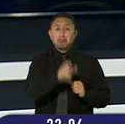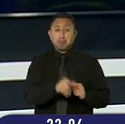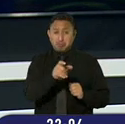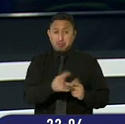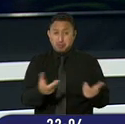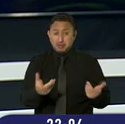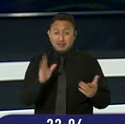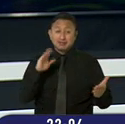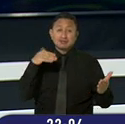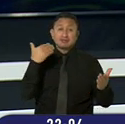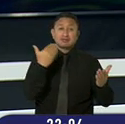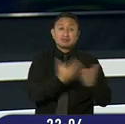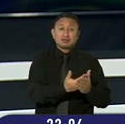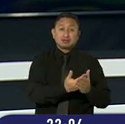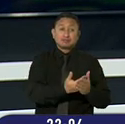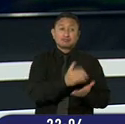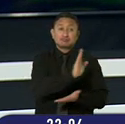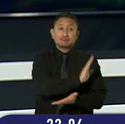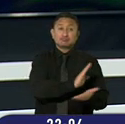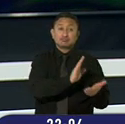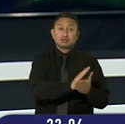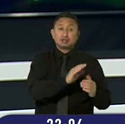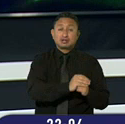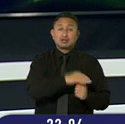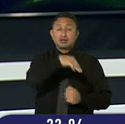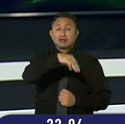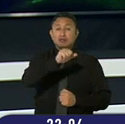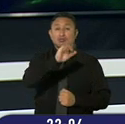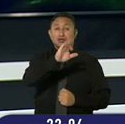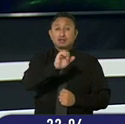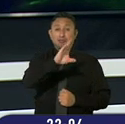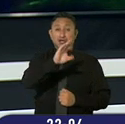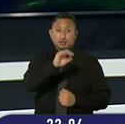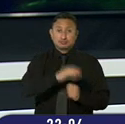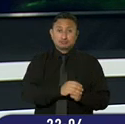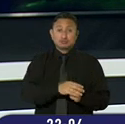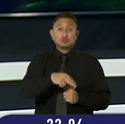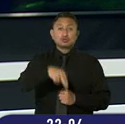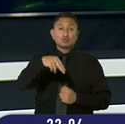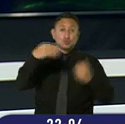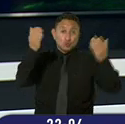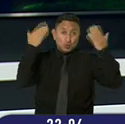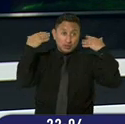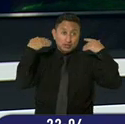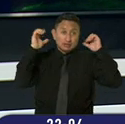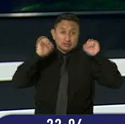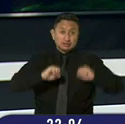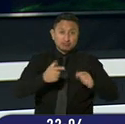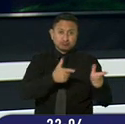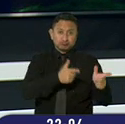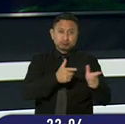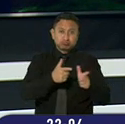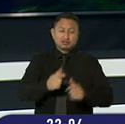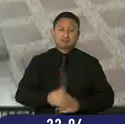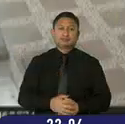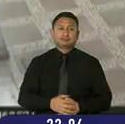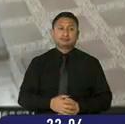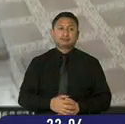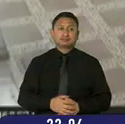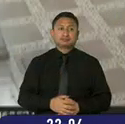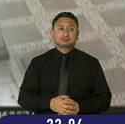hasta la ciudadela Montebello, en el norte de Guayaquil, y realizaron el atentado.